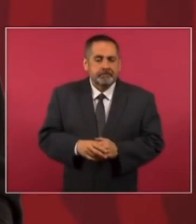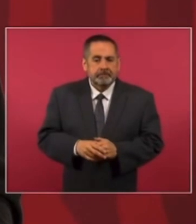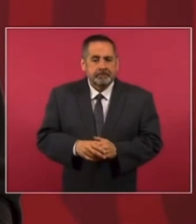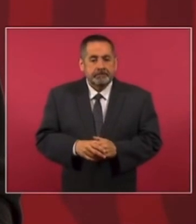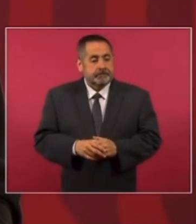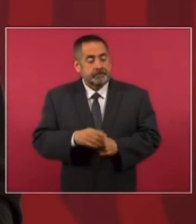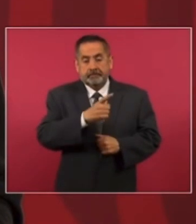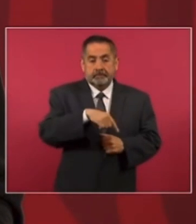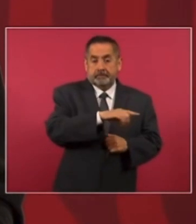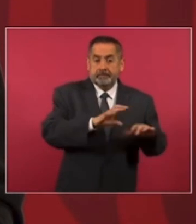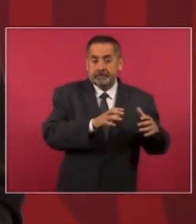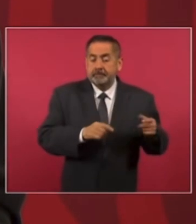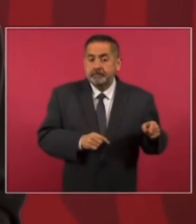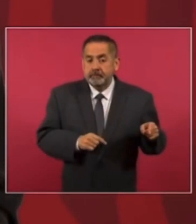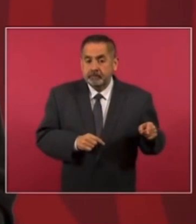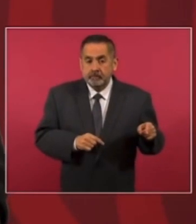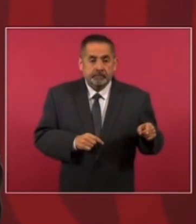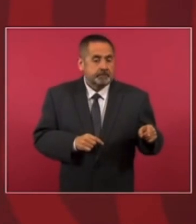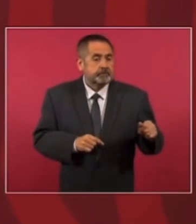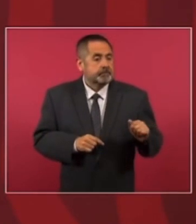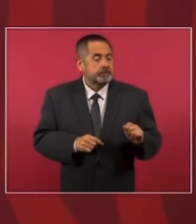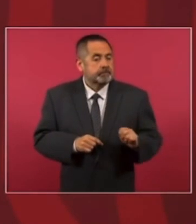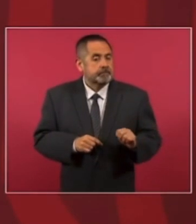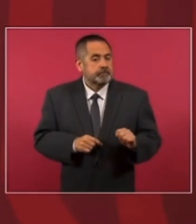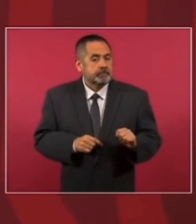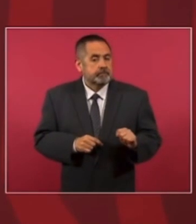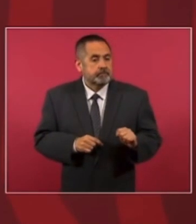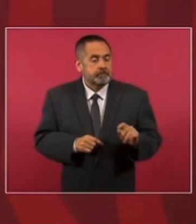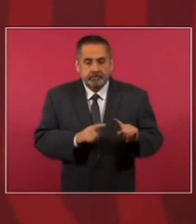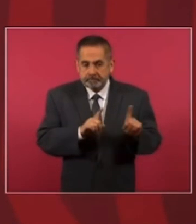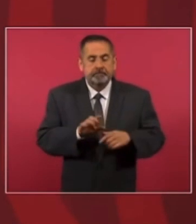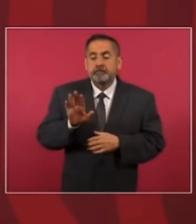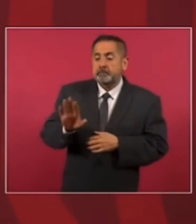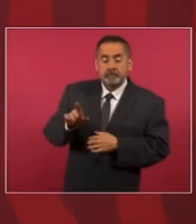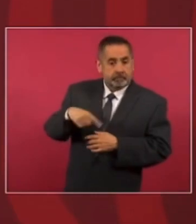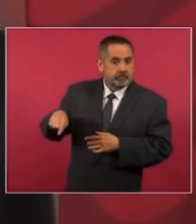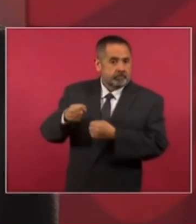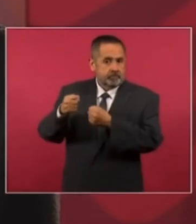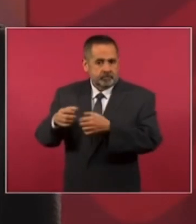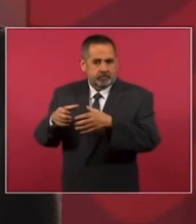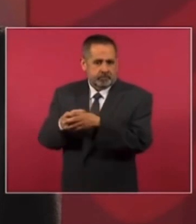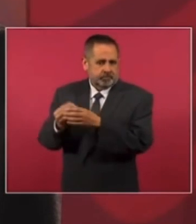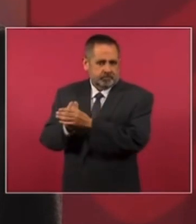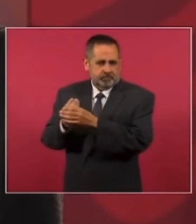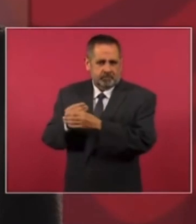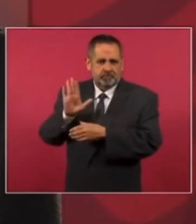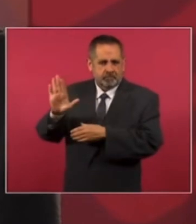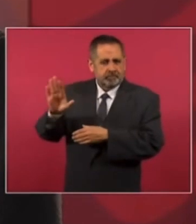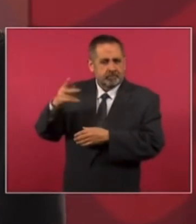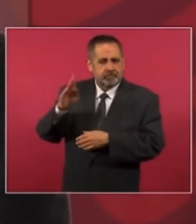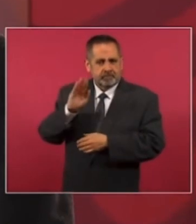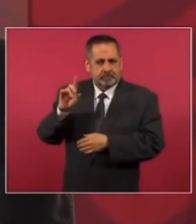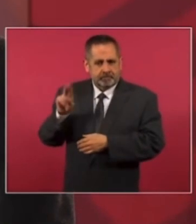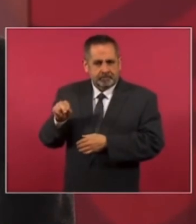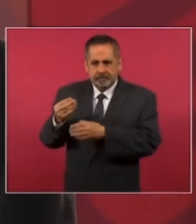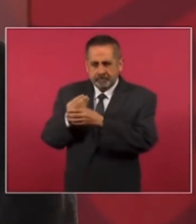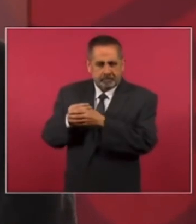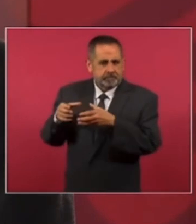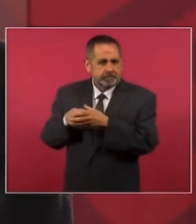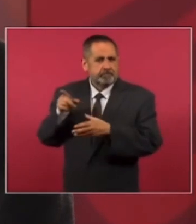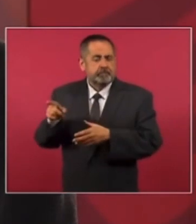argumentando los de seguridad, servicio secreto, más que nada